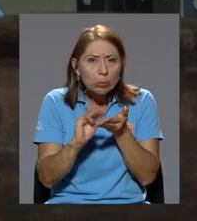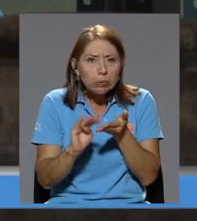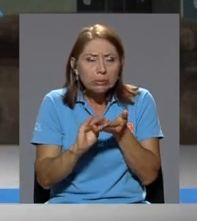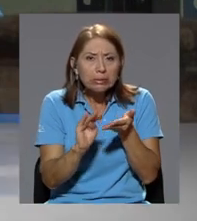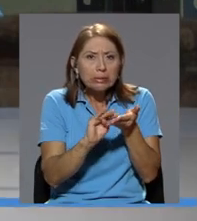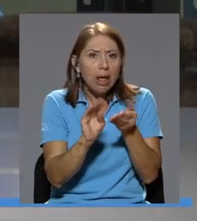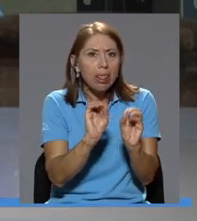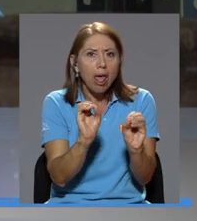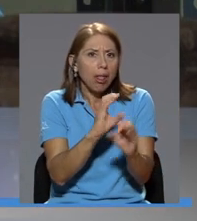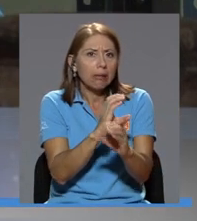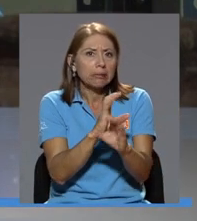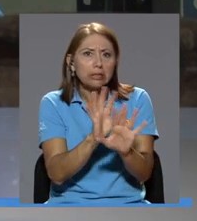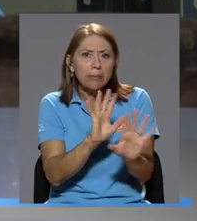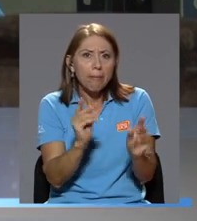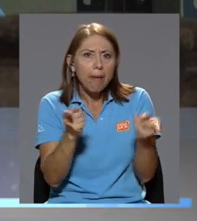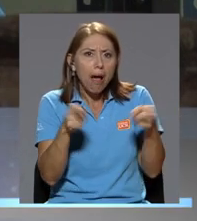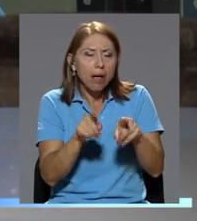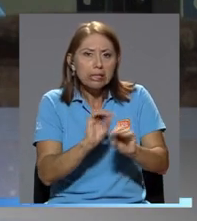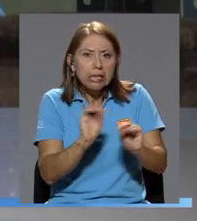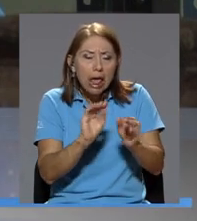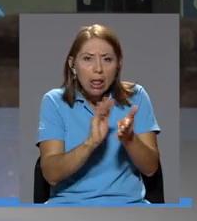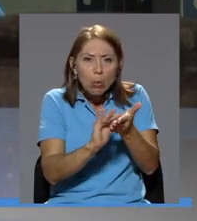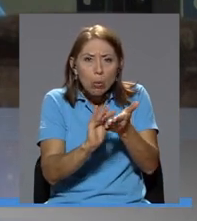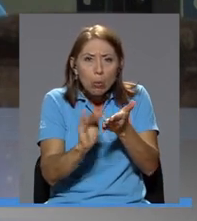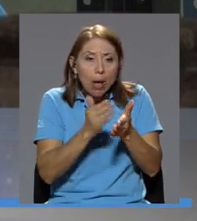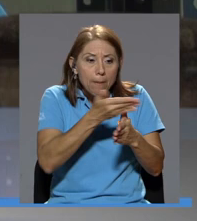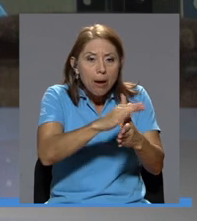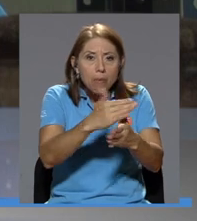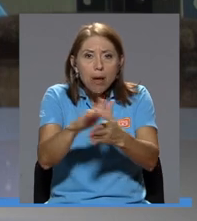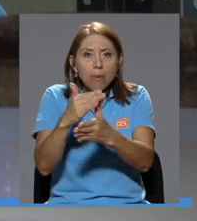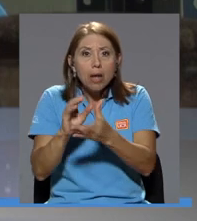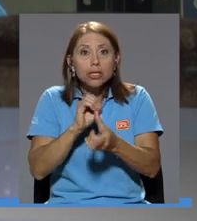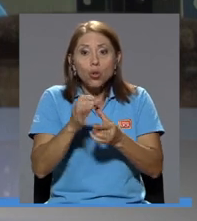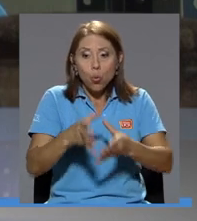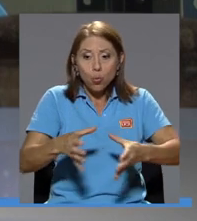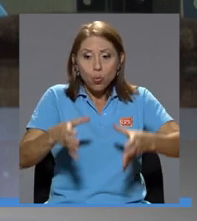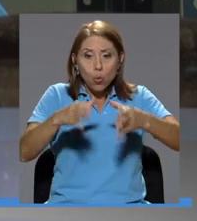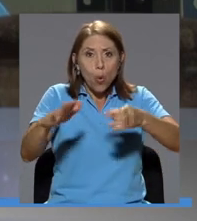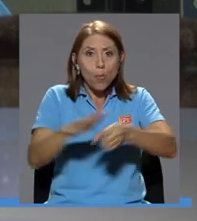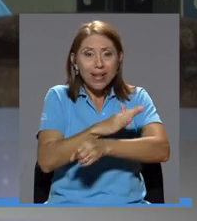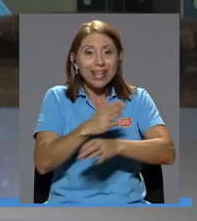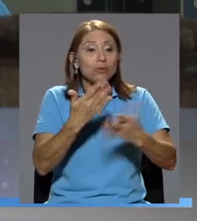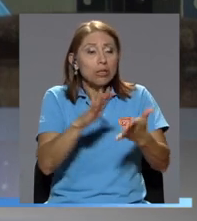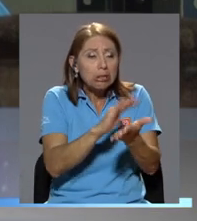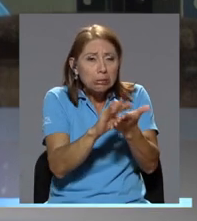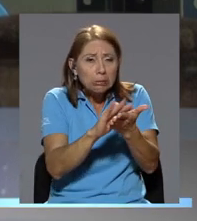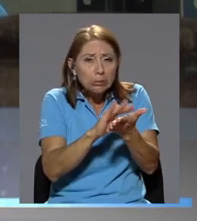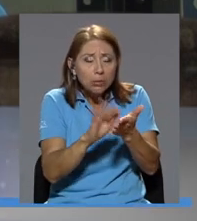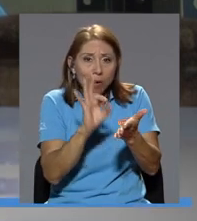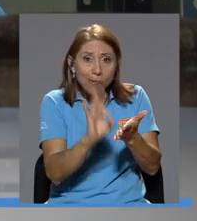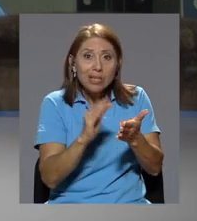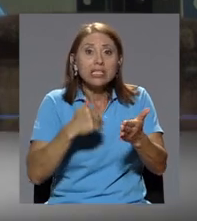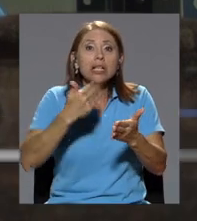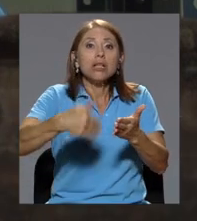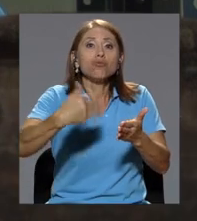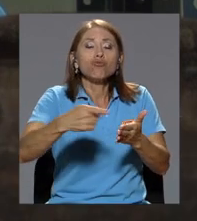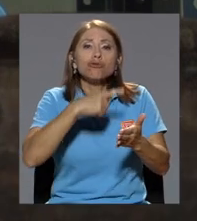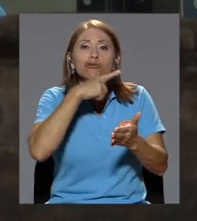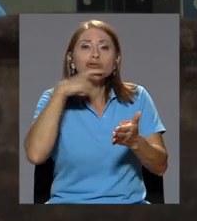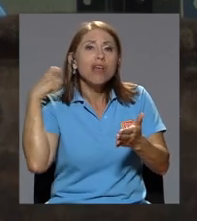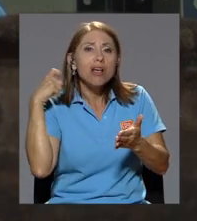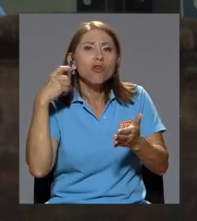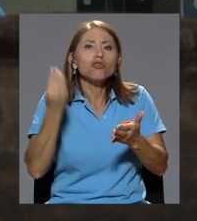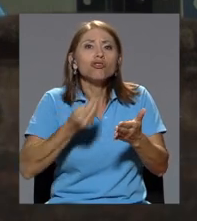cause daño a los fragmentos o a las piezas completas. Y después, ya de secos, lo que procedemos es